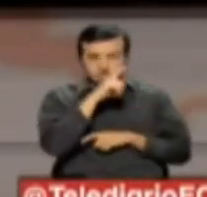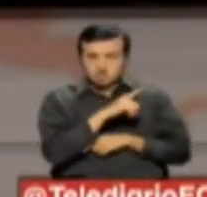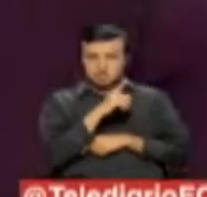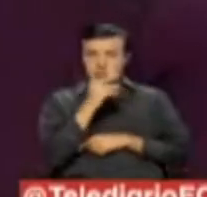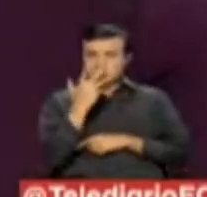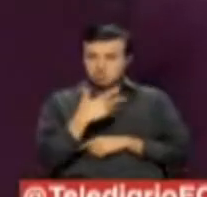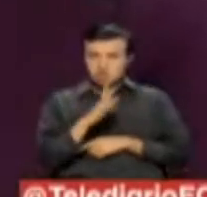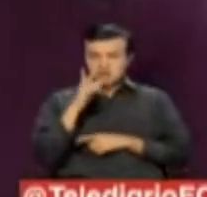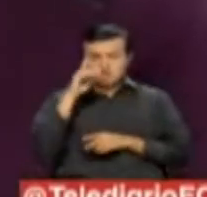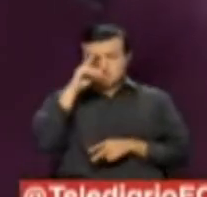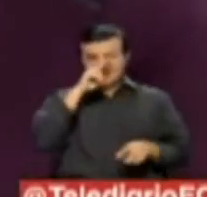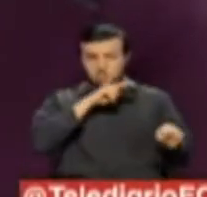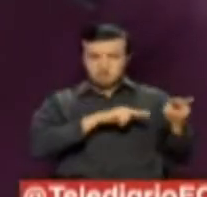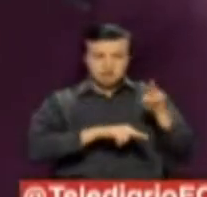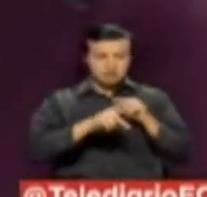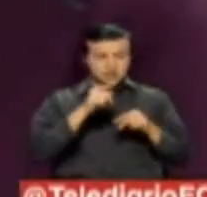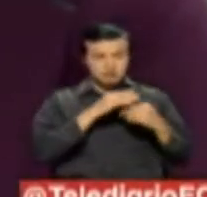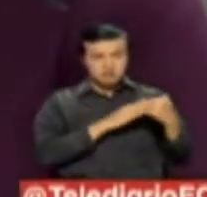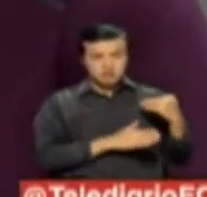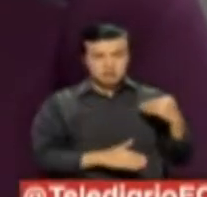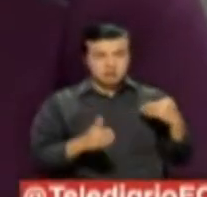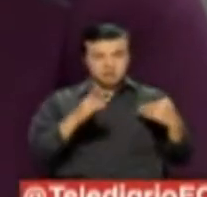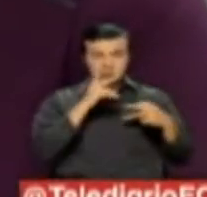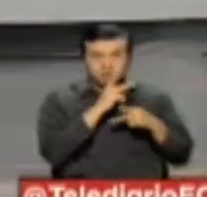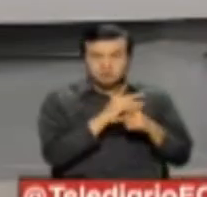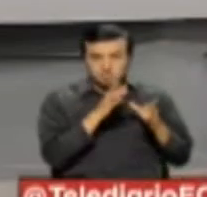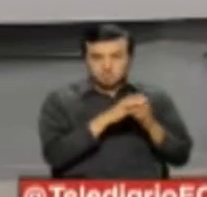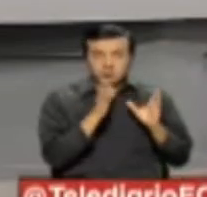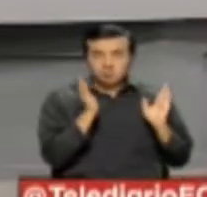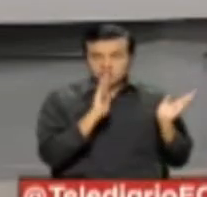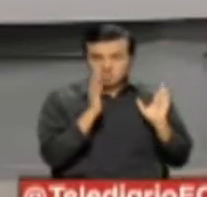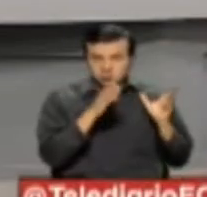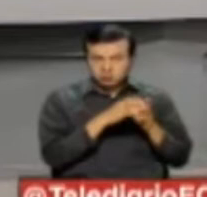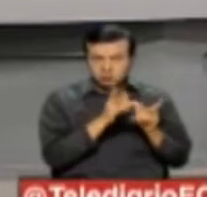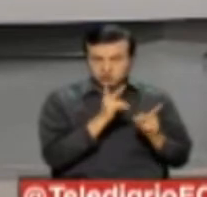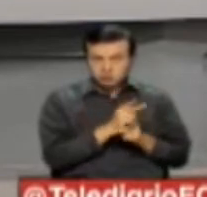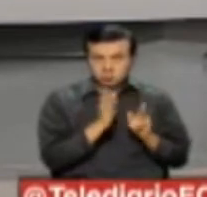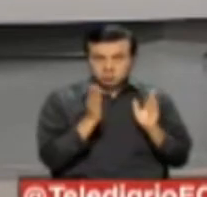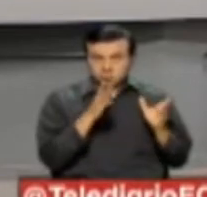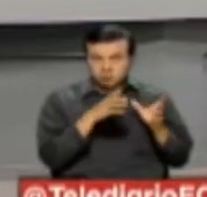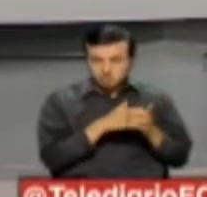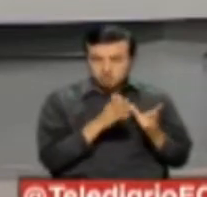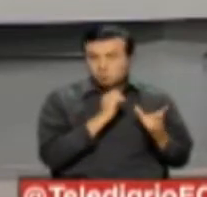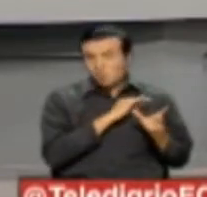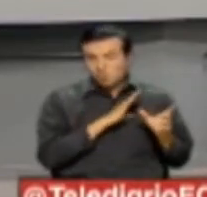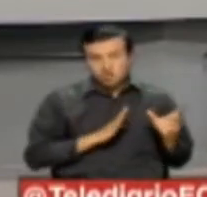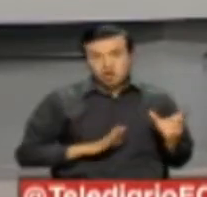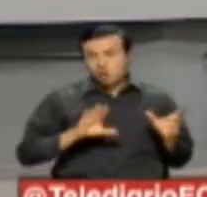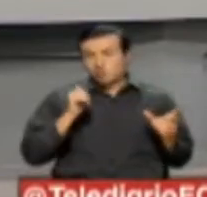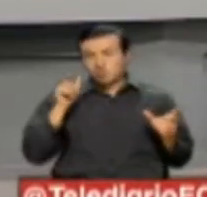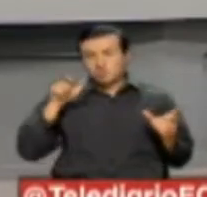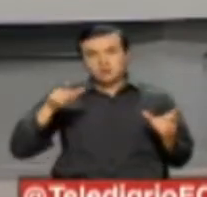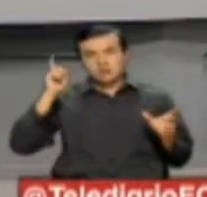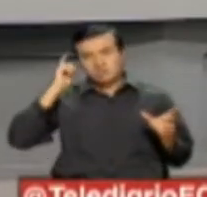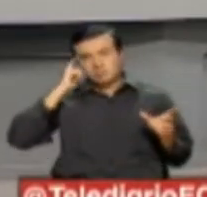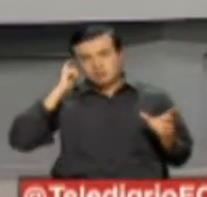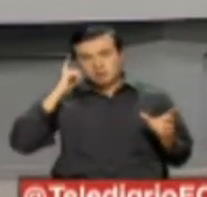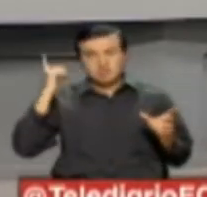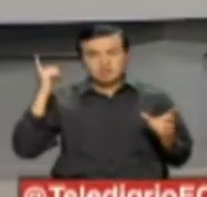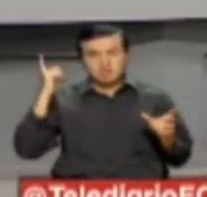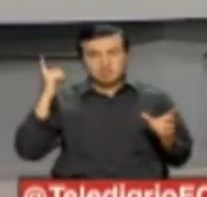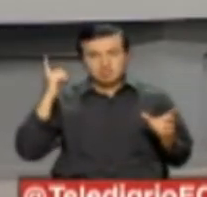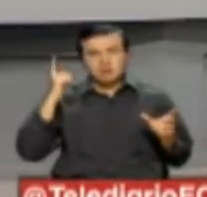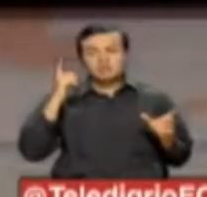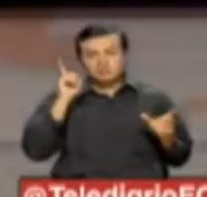momento que estén análisis si existe una protección temporal exactamente la protección temporal por si viene otra persona que tiene el mismo invento